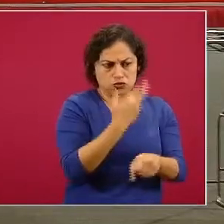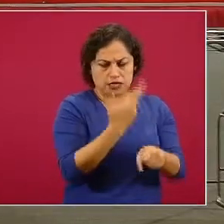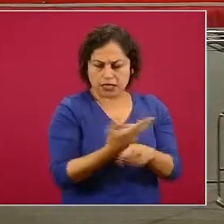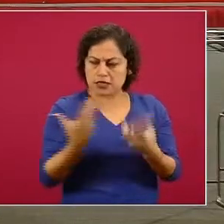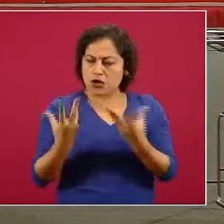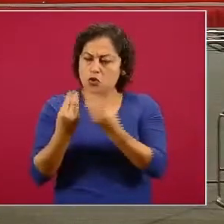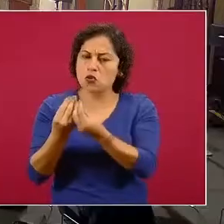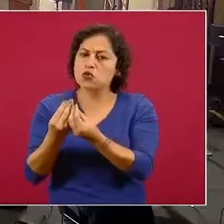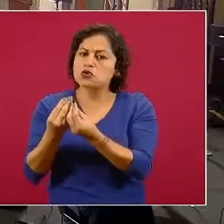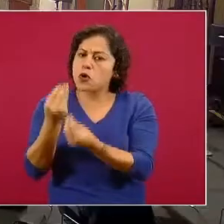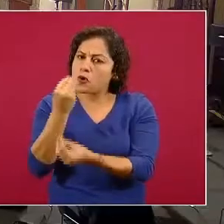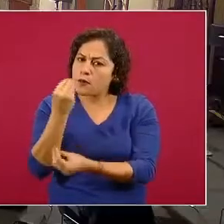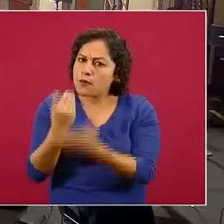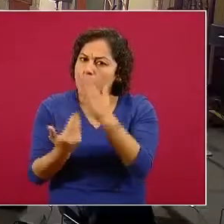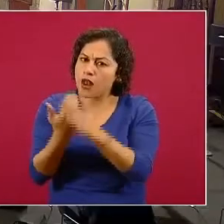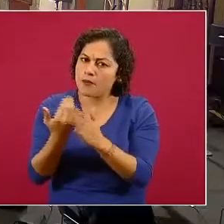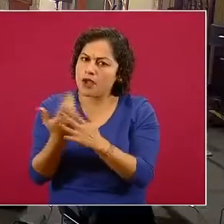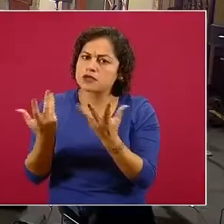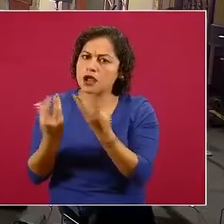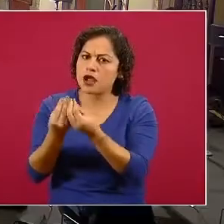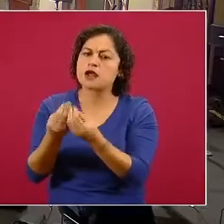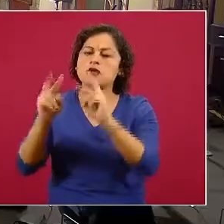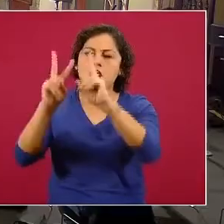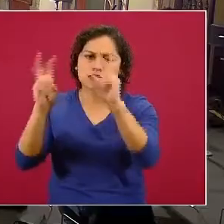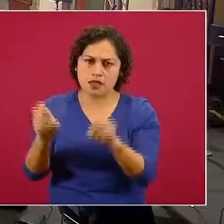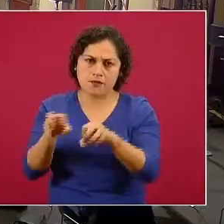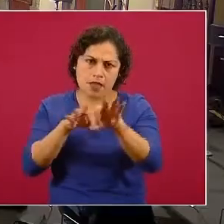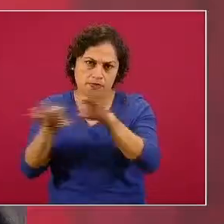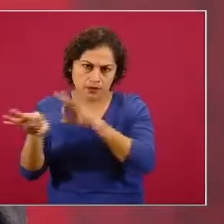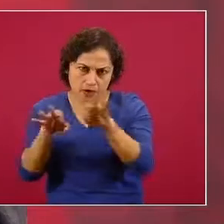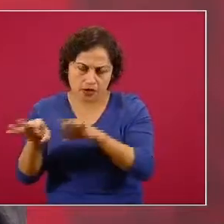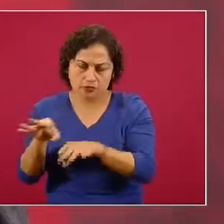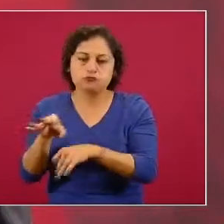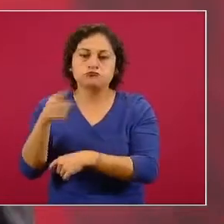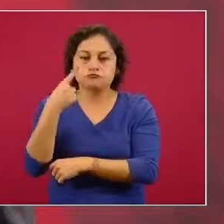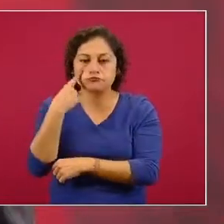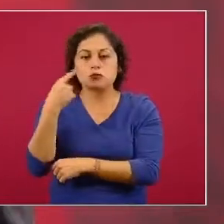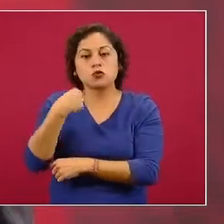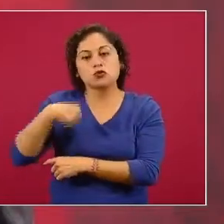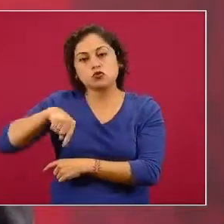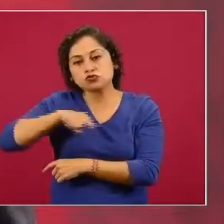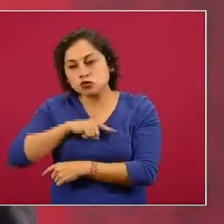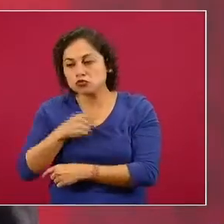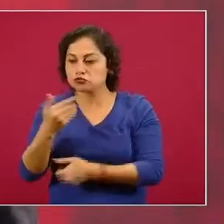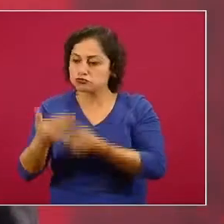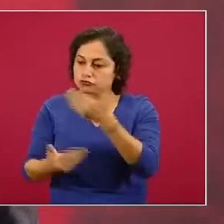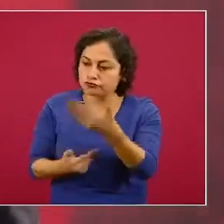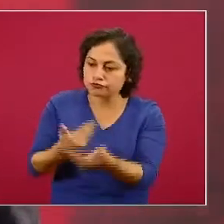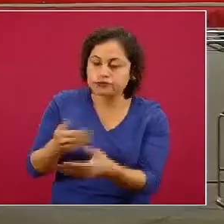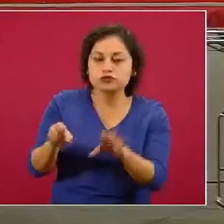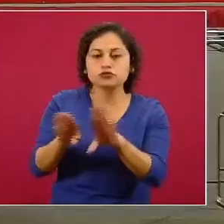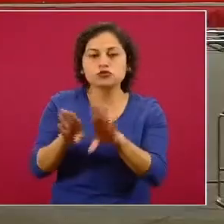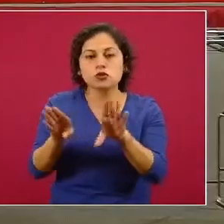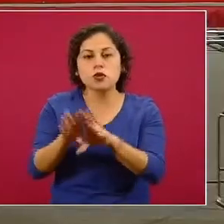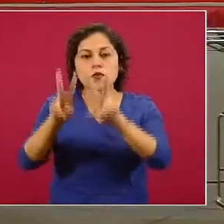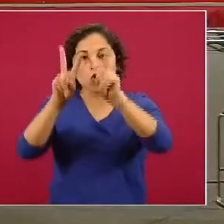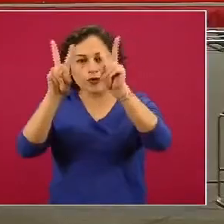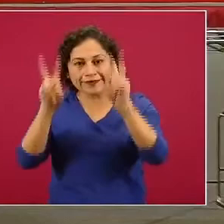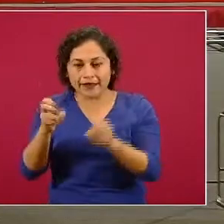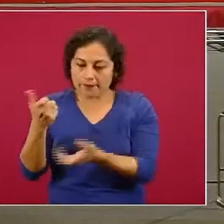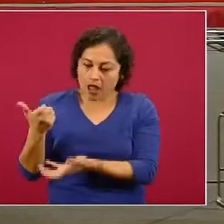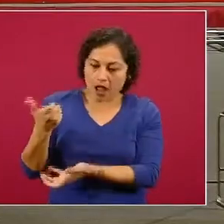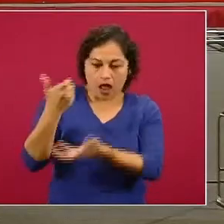trabajo para ir avanzando en estos aspectos que tienen que ver con los requerimientos financieros de todas las vacunas